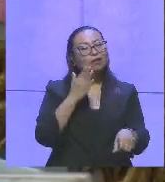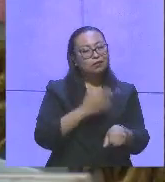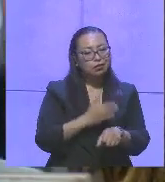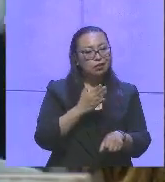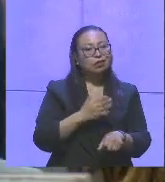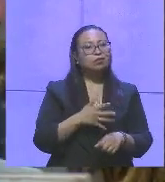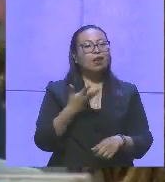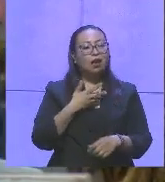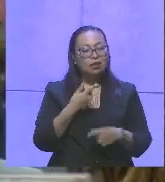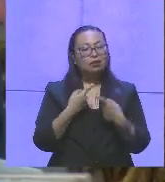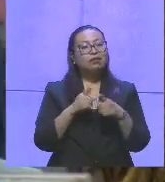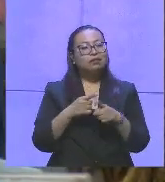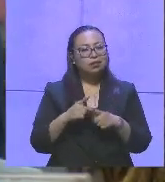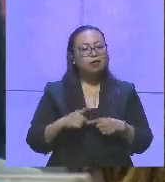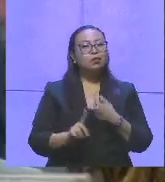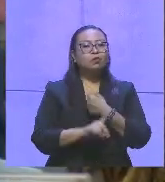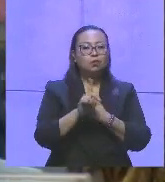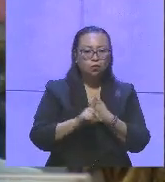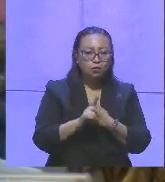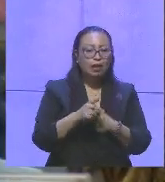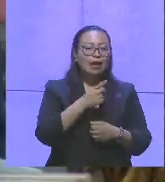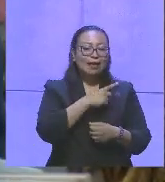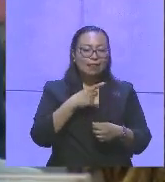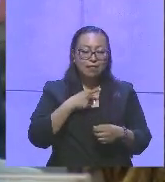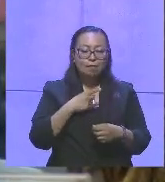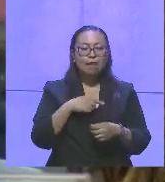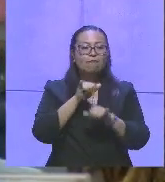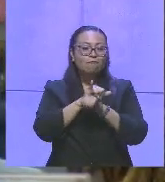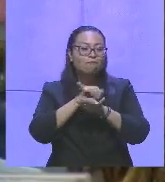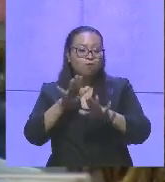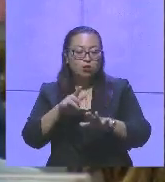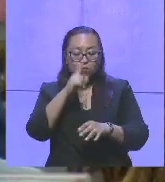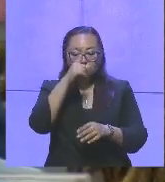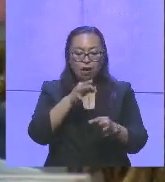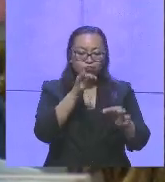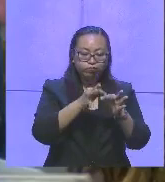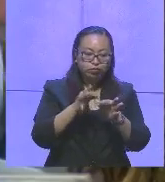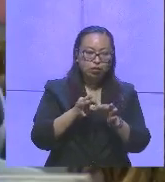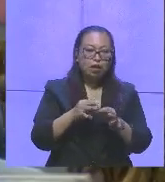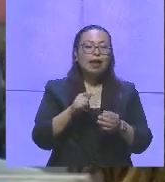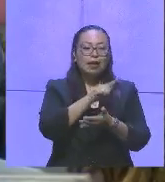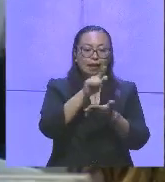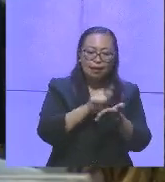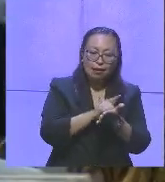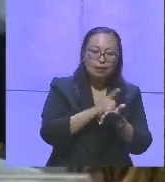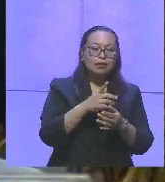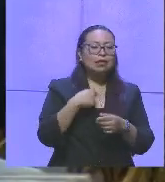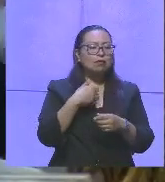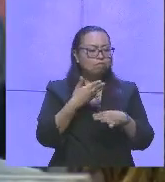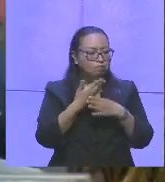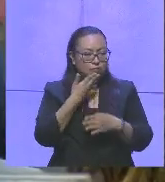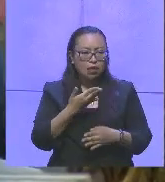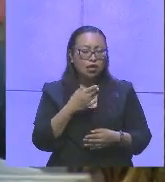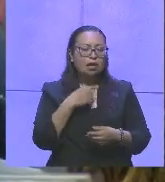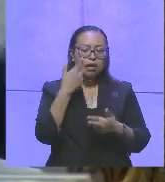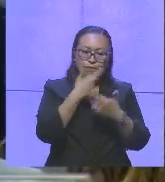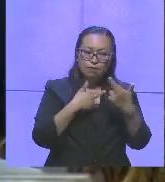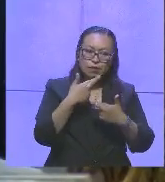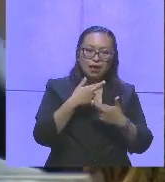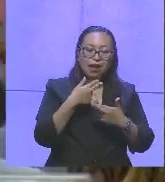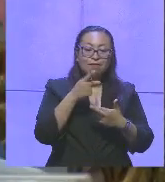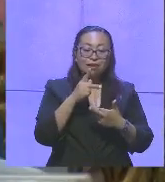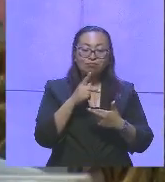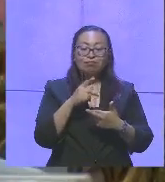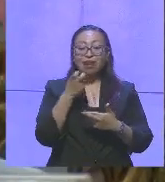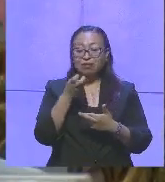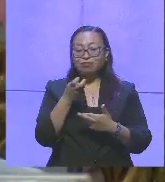las consecuencias jurídicas que se actualizan cuando se infringen las normas electorales. Ese tema es, digamos, el lado oscuro